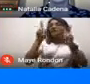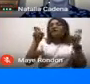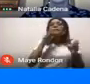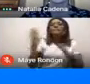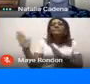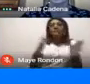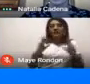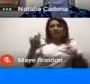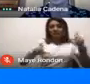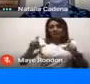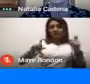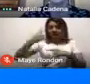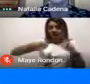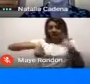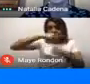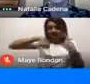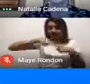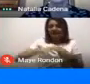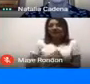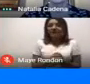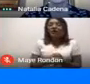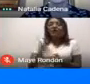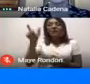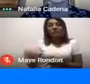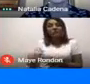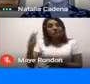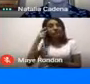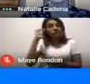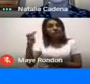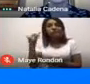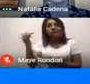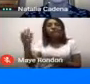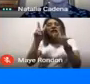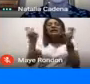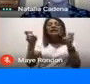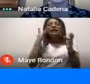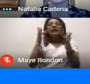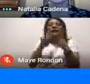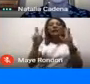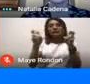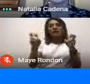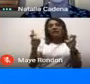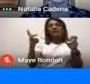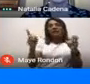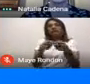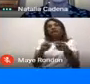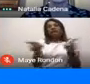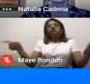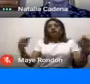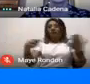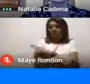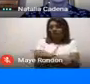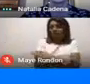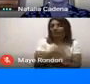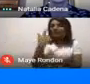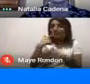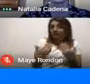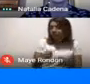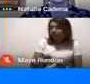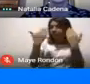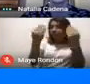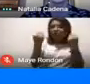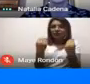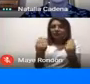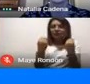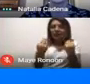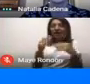planificación turística con una profesional que nos va a hablar sobre este tema, que es un poquito extenso y complejo, pero que nos va a servir muchísimo. Así